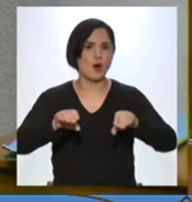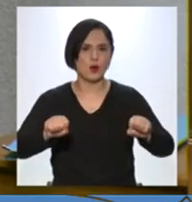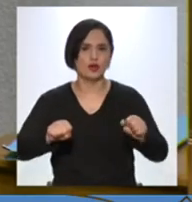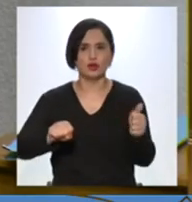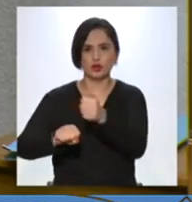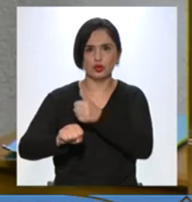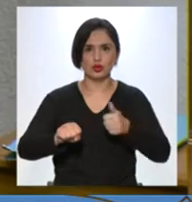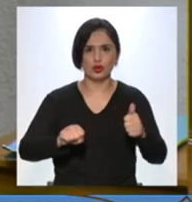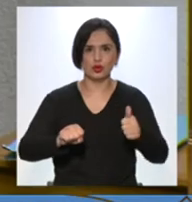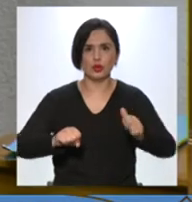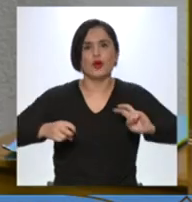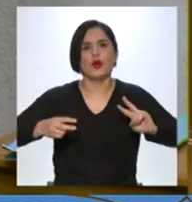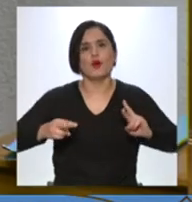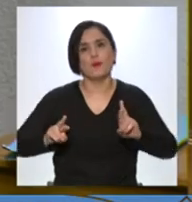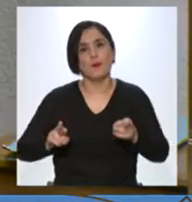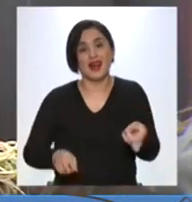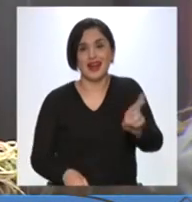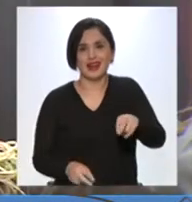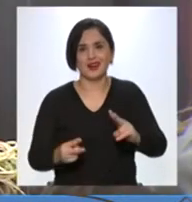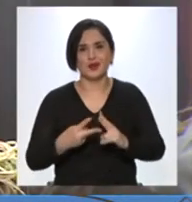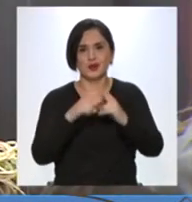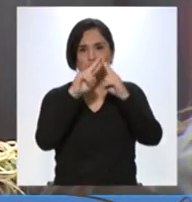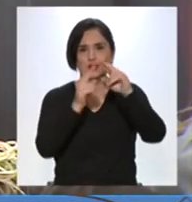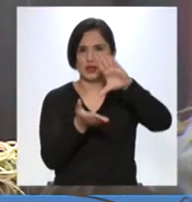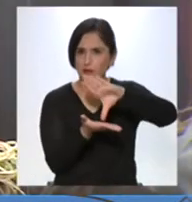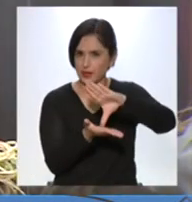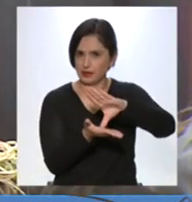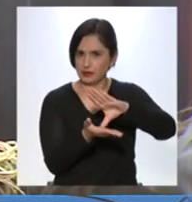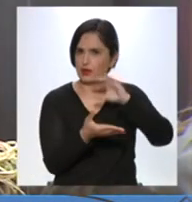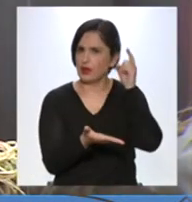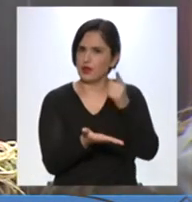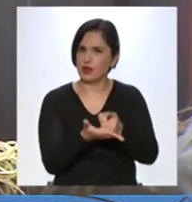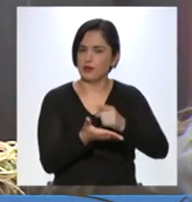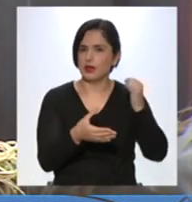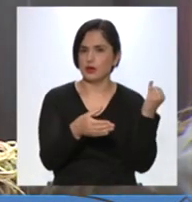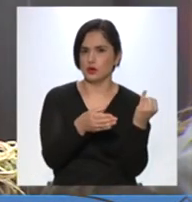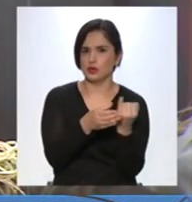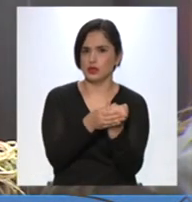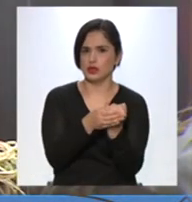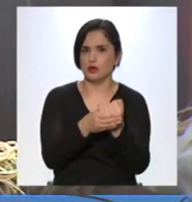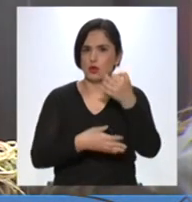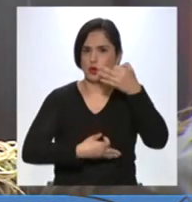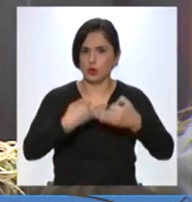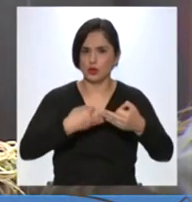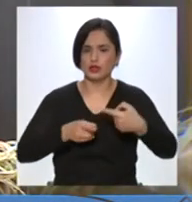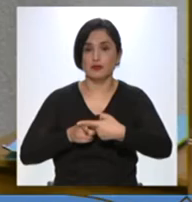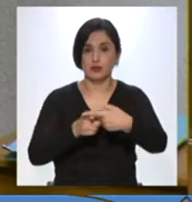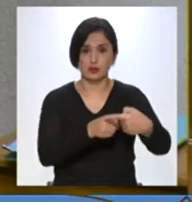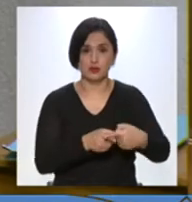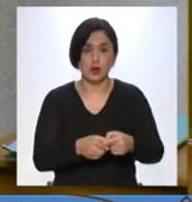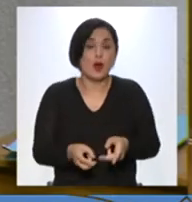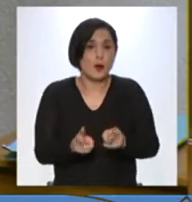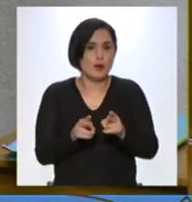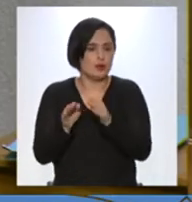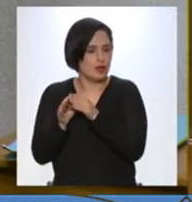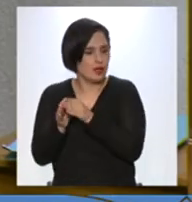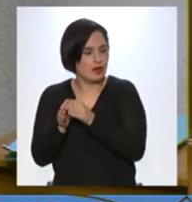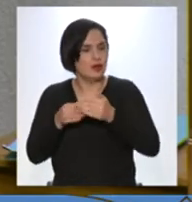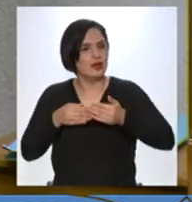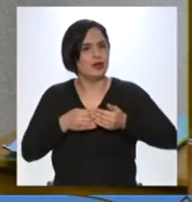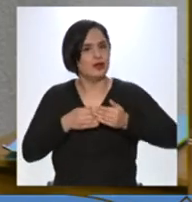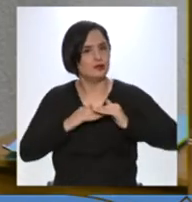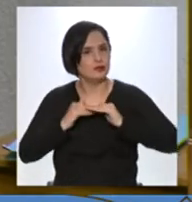permitiendo así la reconstrucción del país, que debe ser inclusivo, con justicia social que nos permita dar estabilidad y